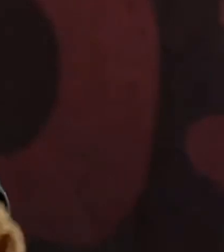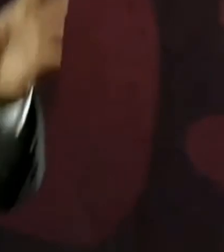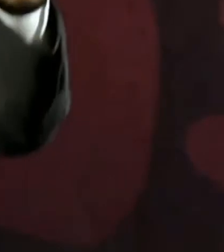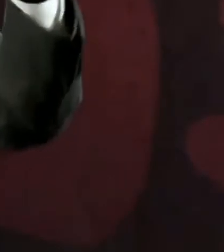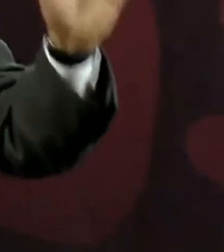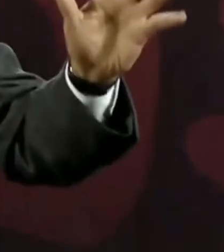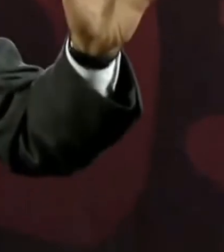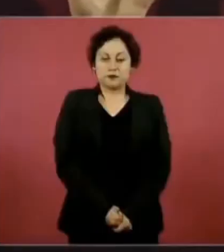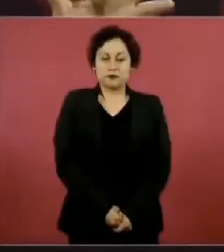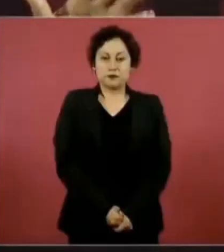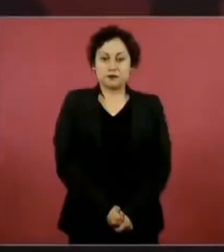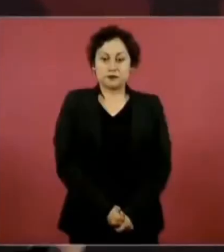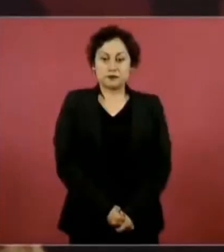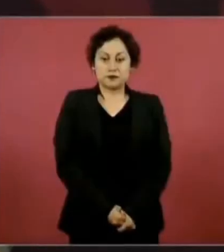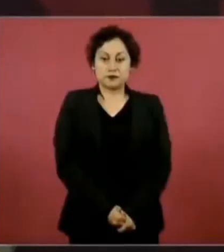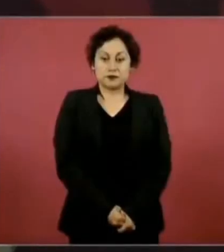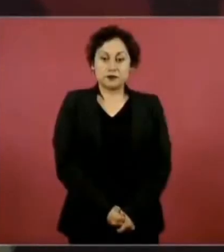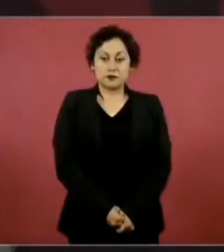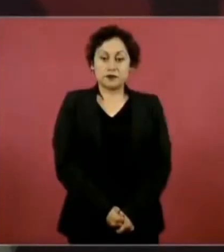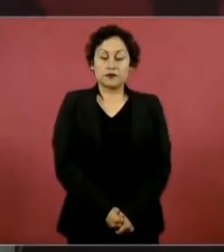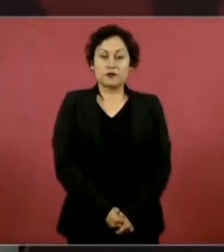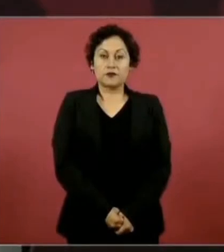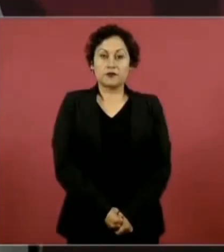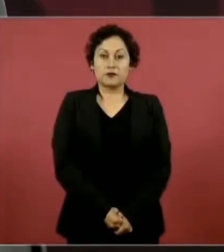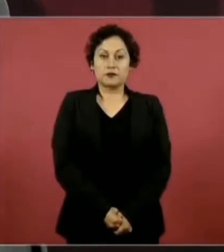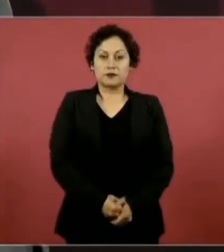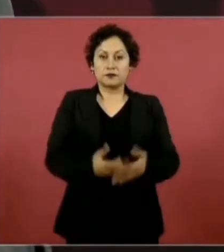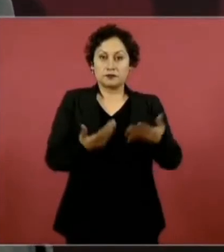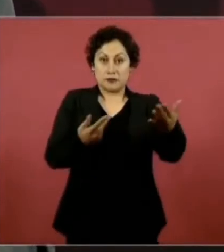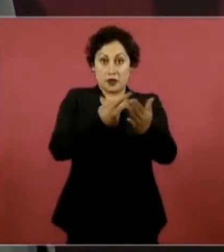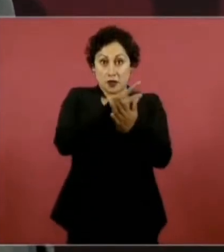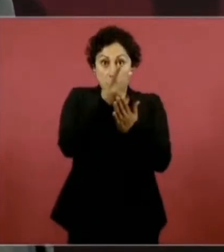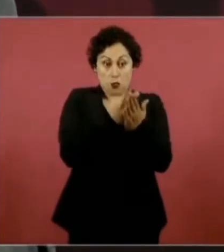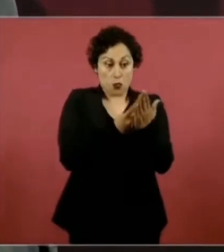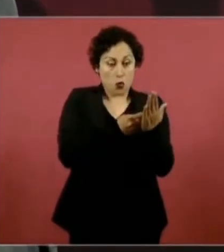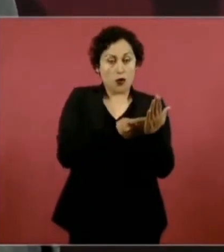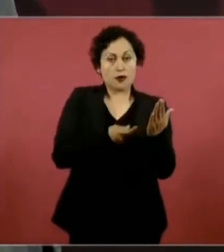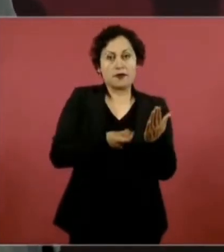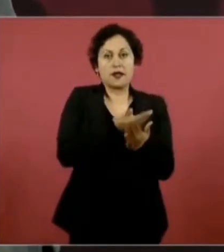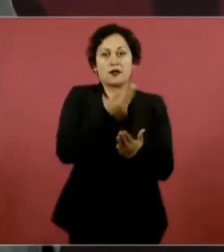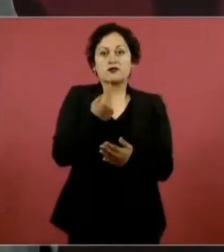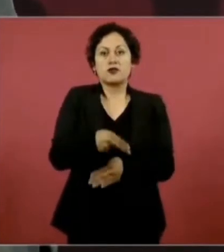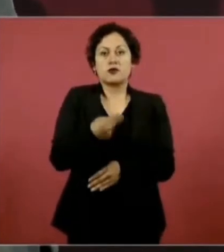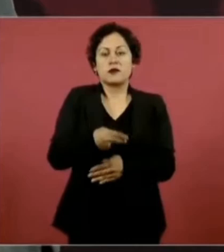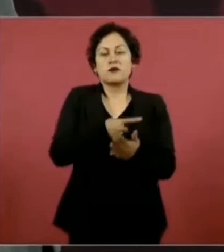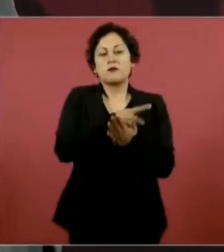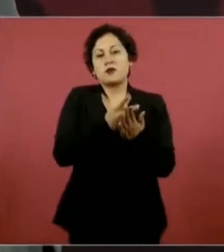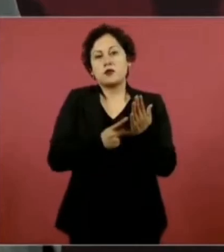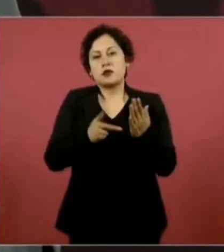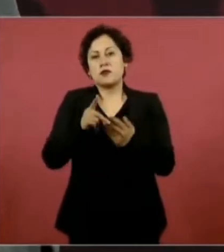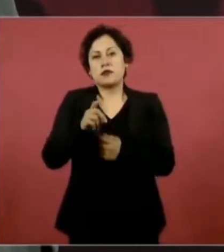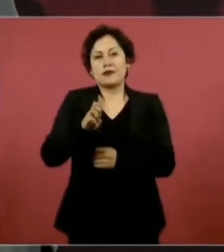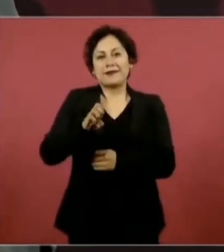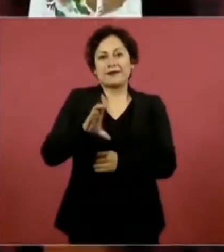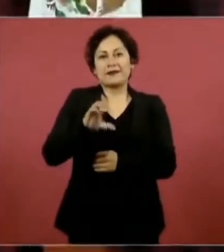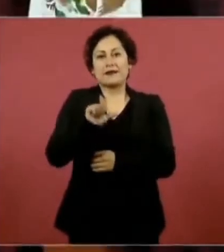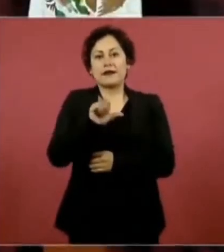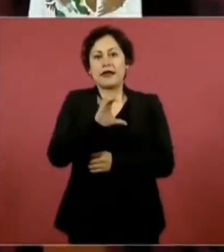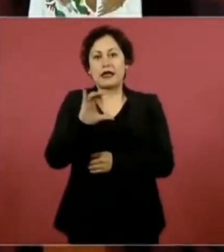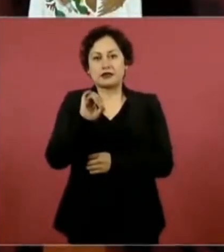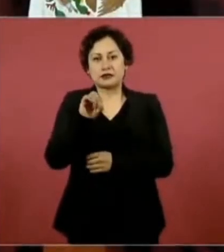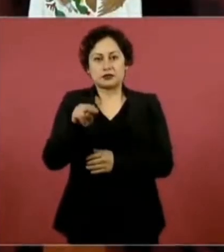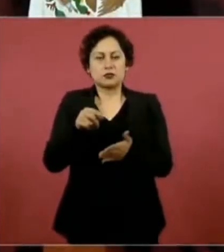A ver, ¿qué se propone en materia de política petrolera, en materia